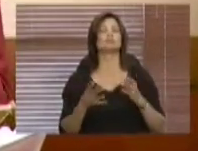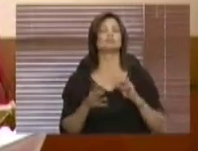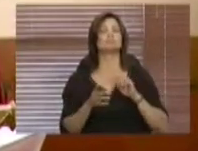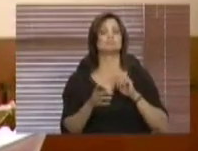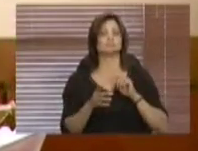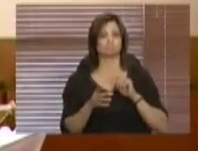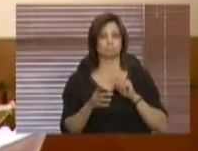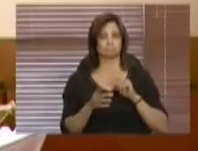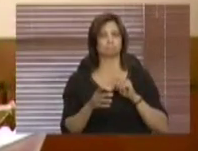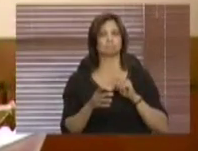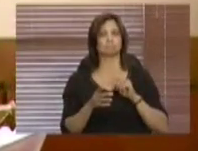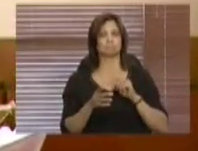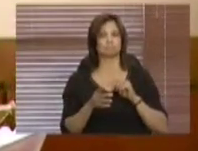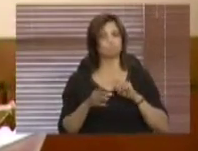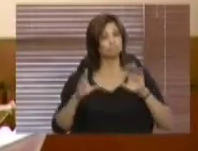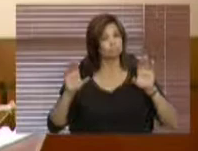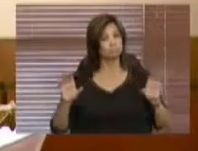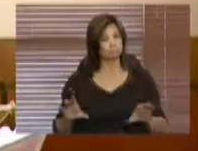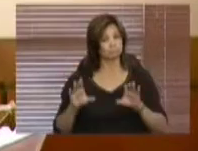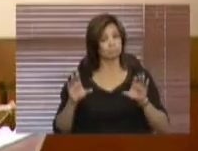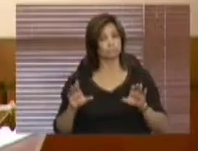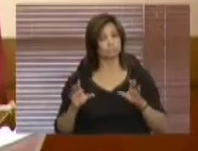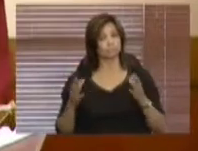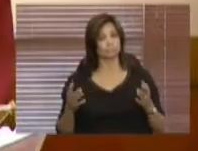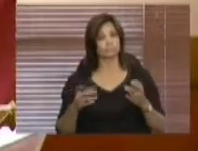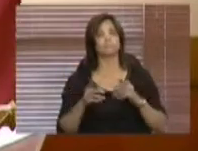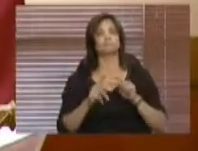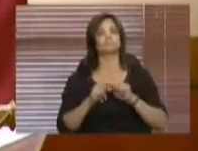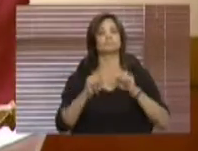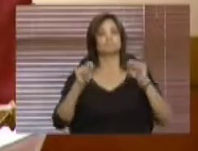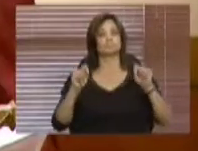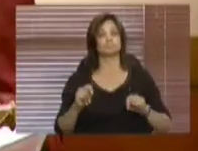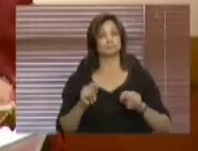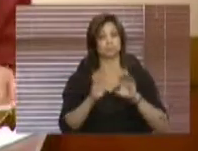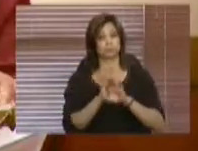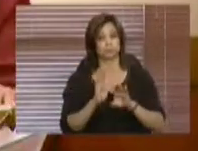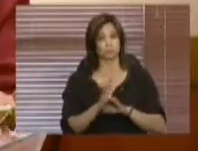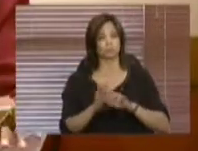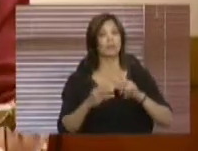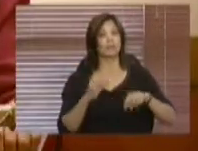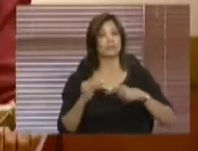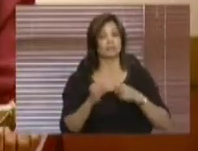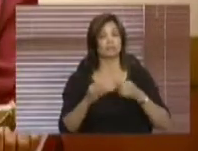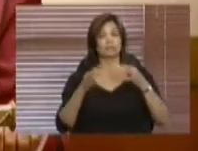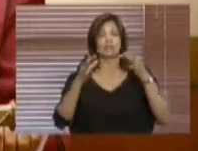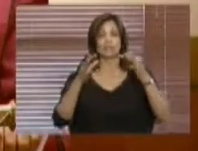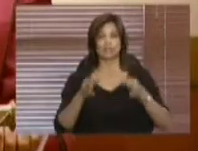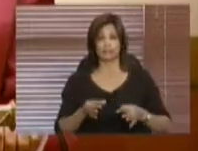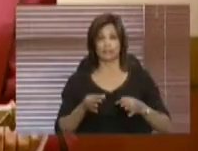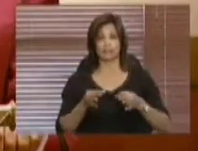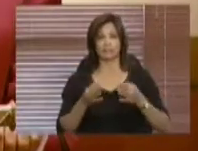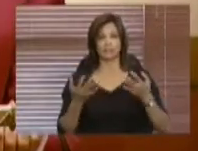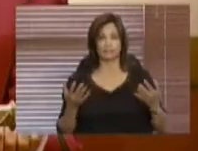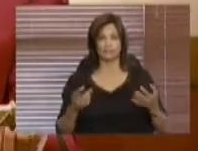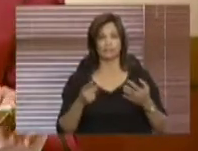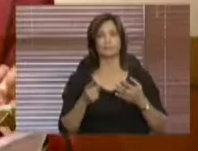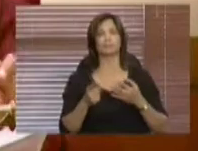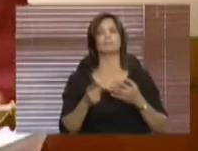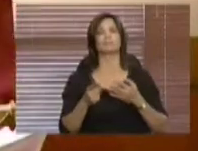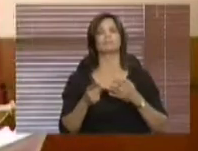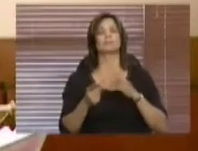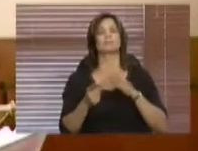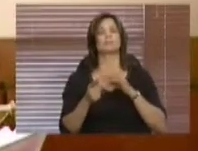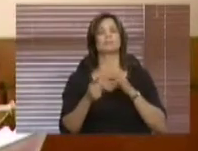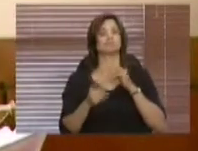imputaciones que se realizaron al Tribunal Constitucional en torno a esta decisión eran y son